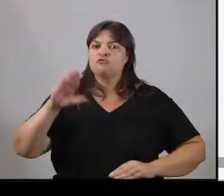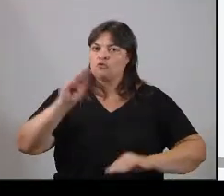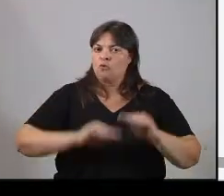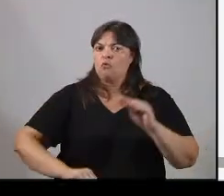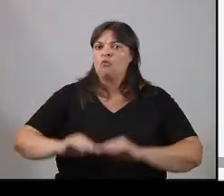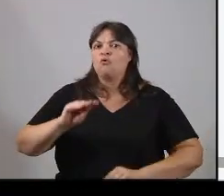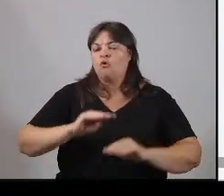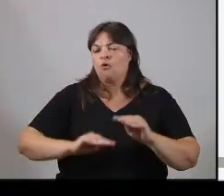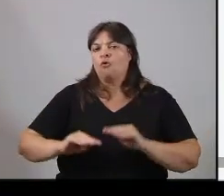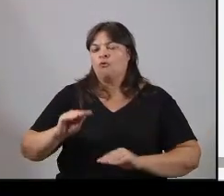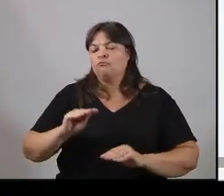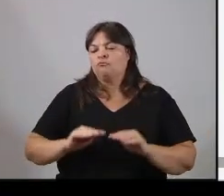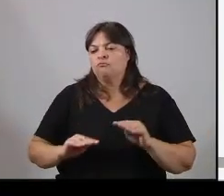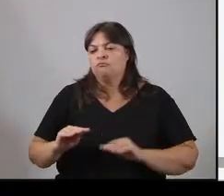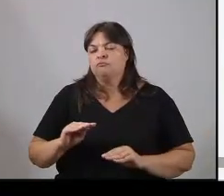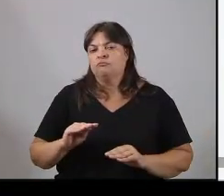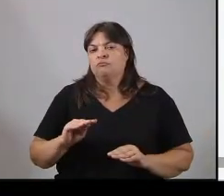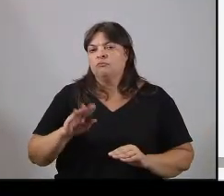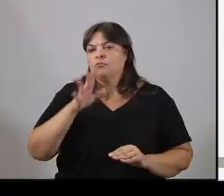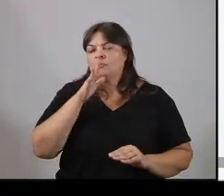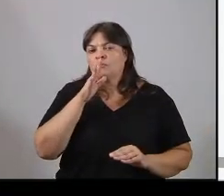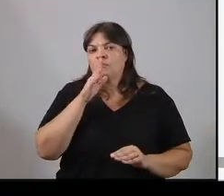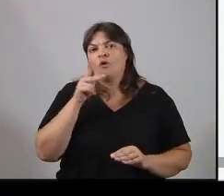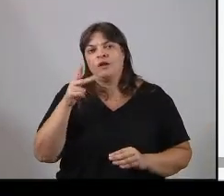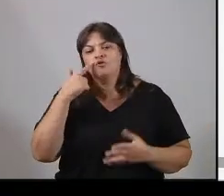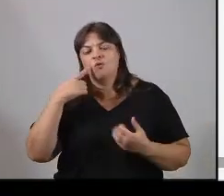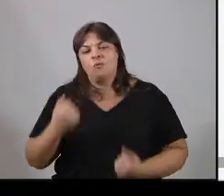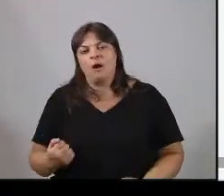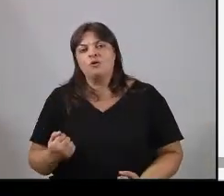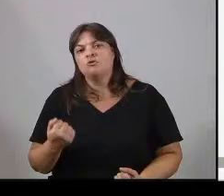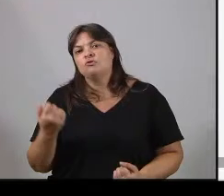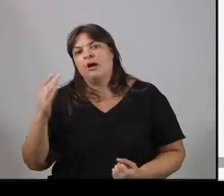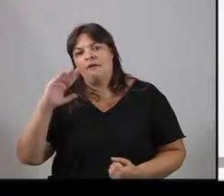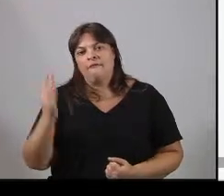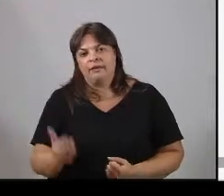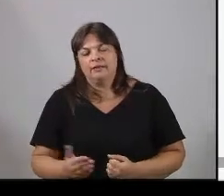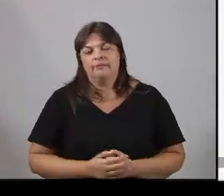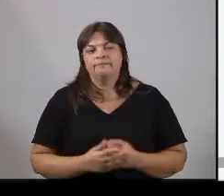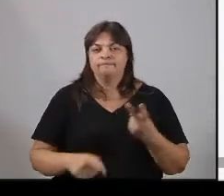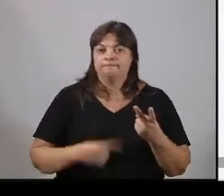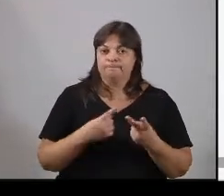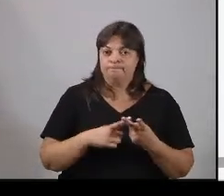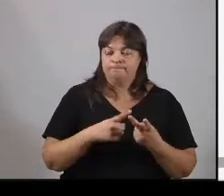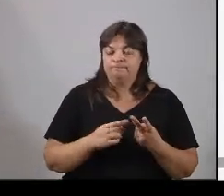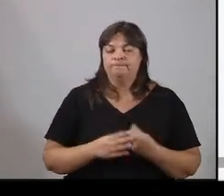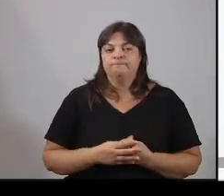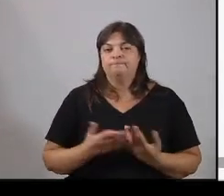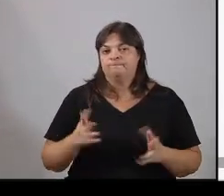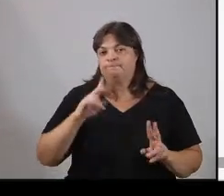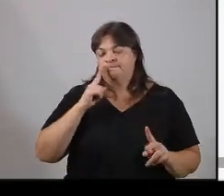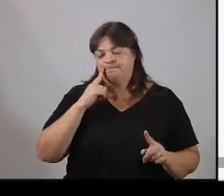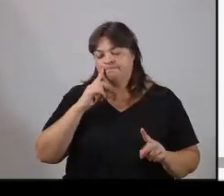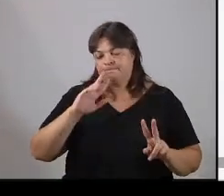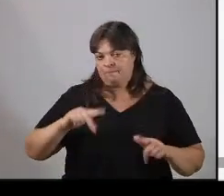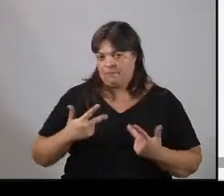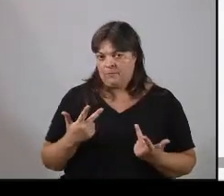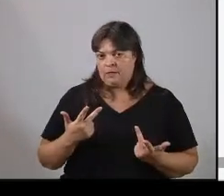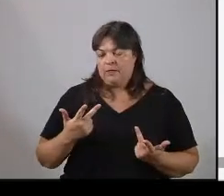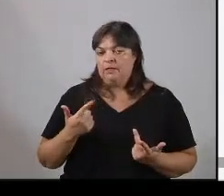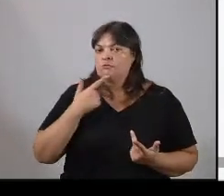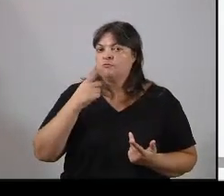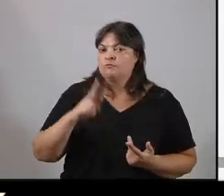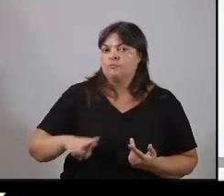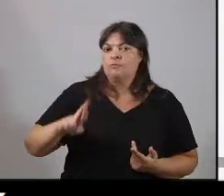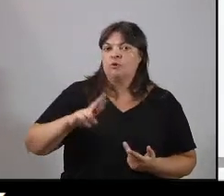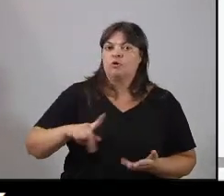unos problemas que, como digo, afectan a derechos humanos. Y en relación a la segunda de las cuestiones, pues permítanme también que me remita